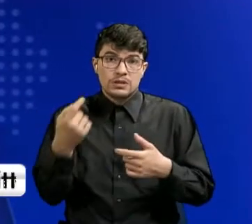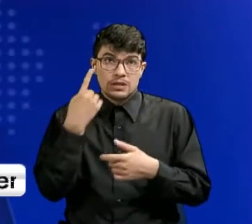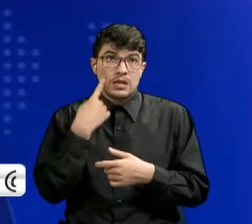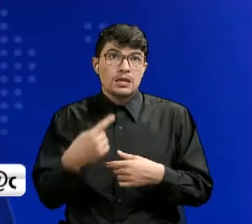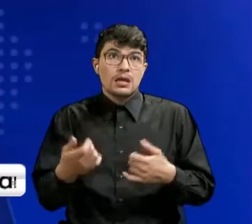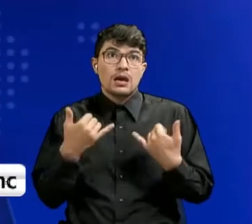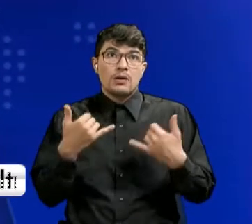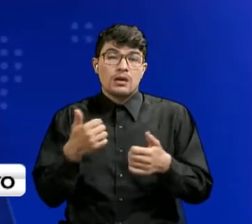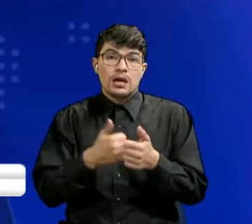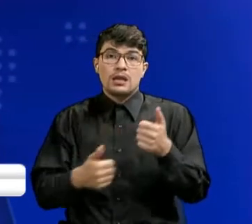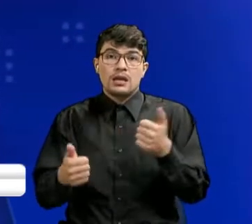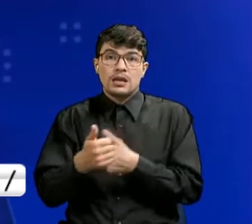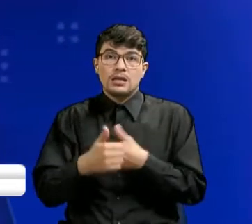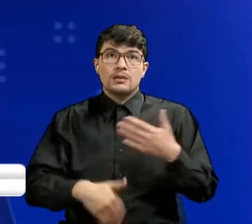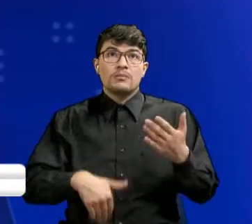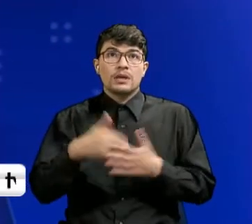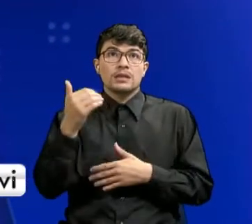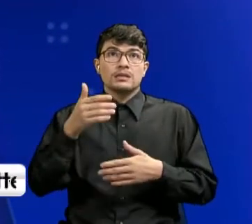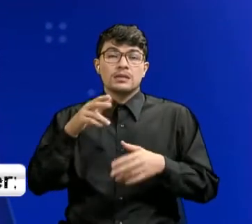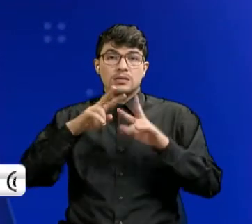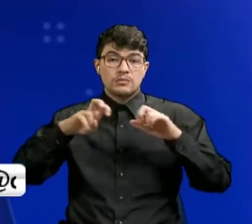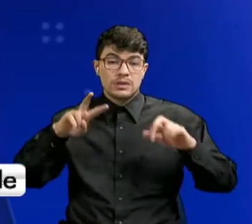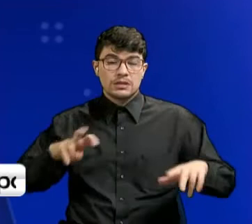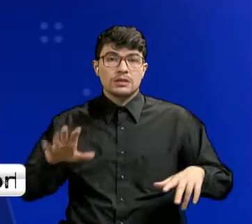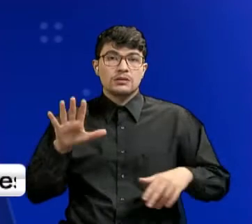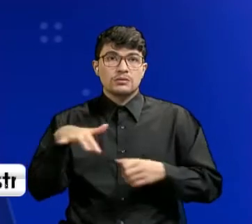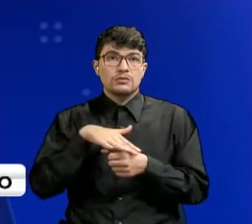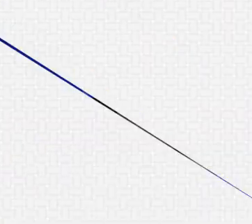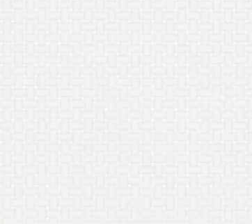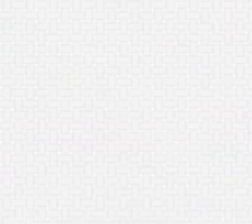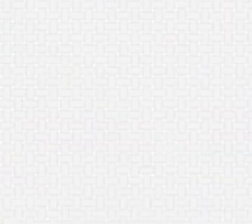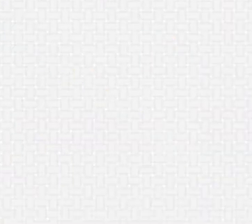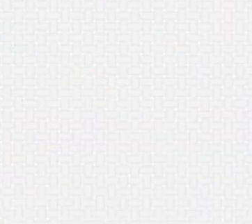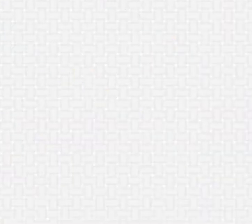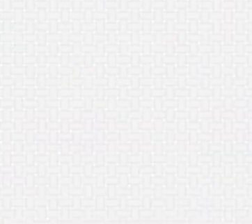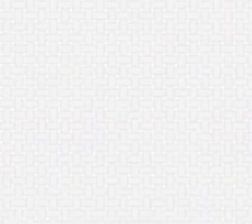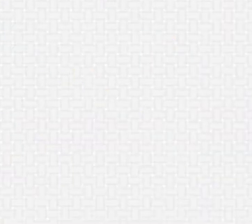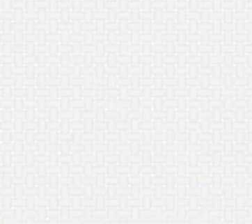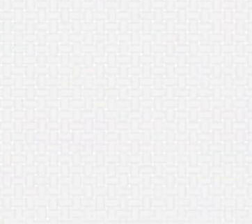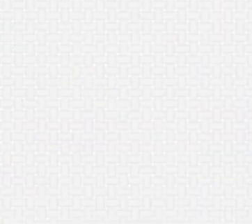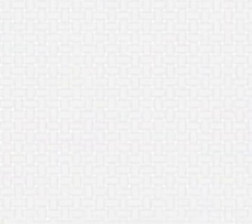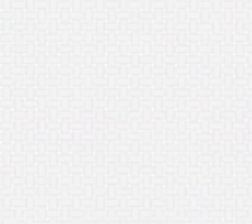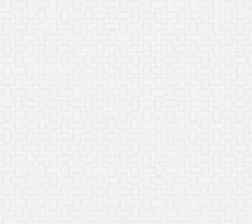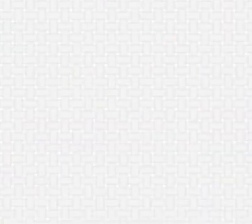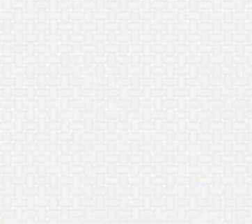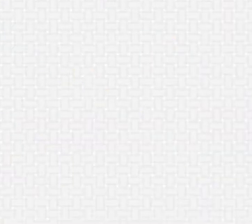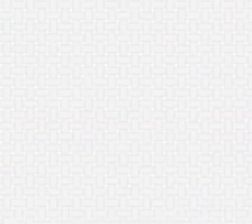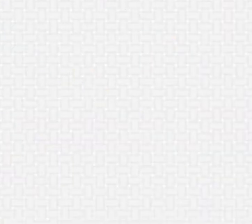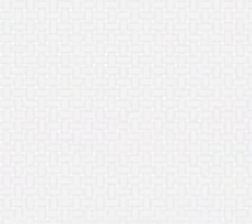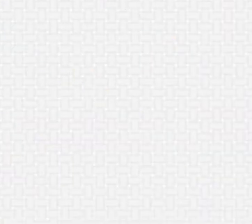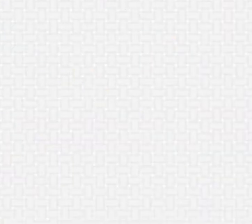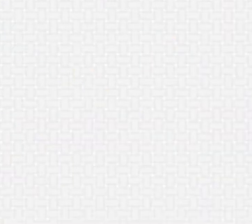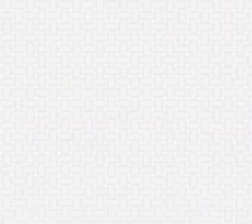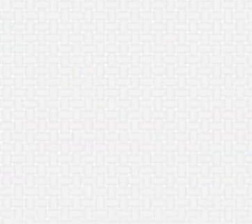adelantan fuertes investigaciones y operativos en la zona para dar con los responsables.